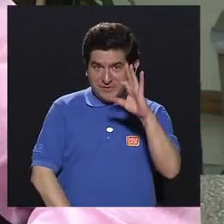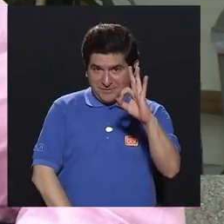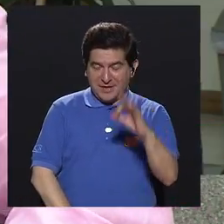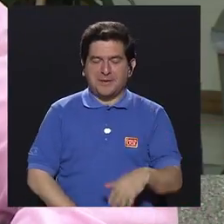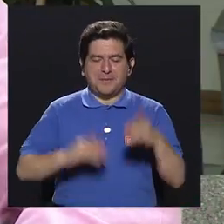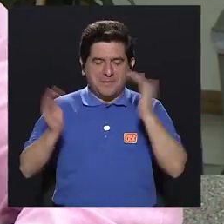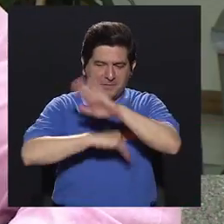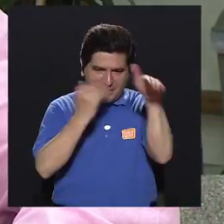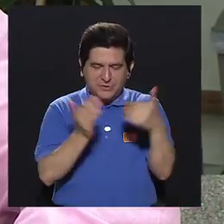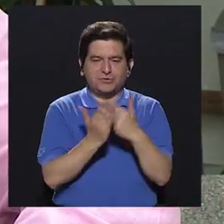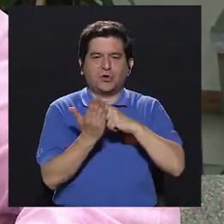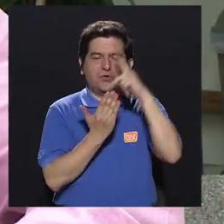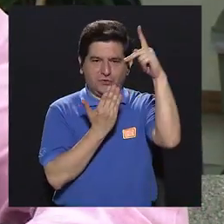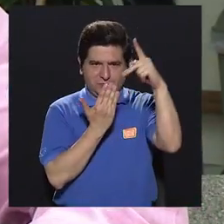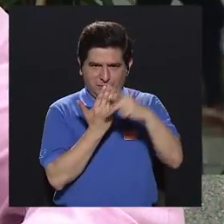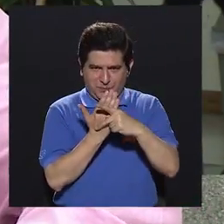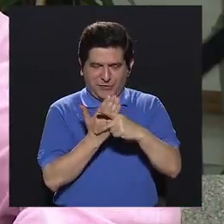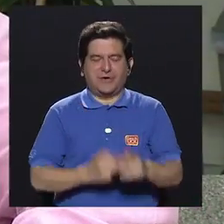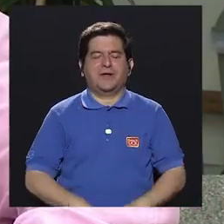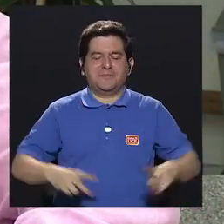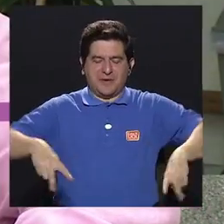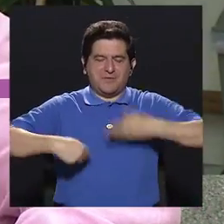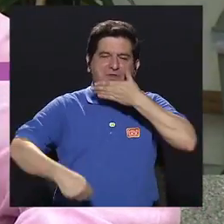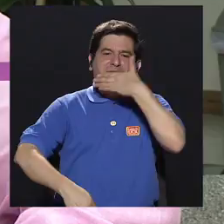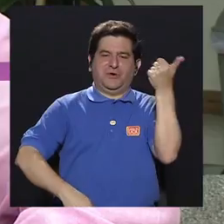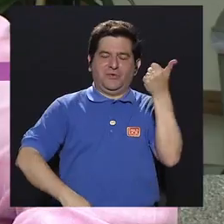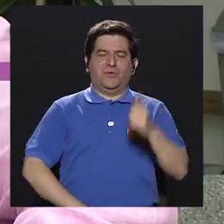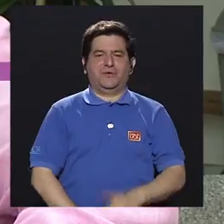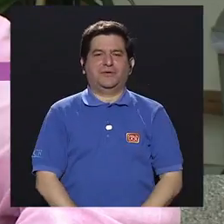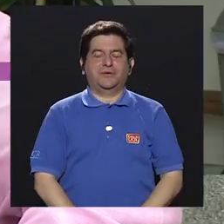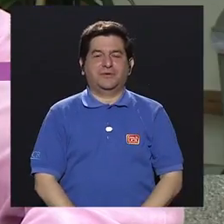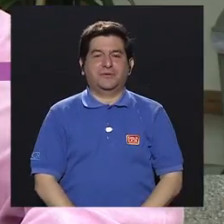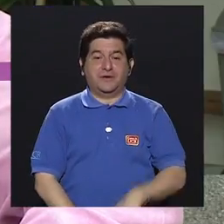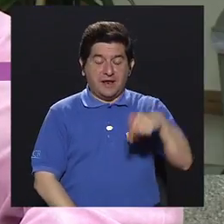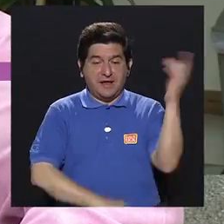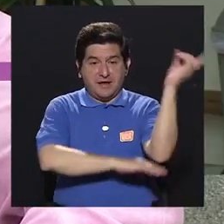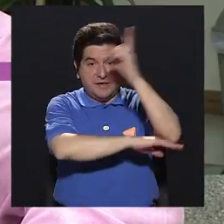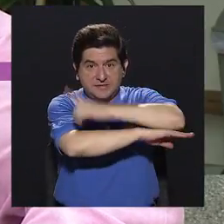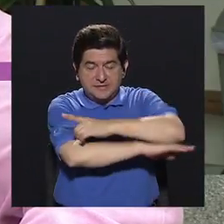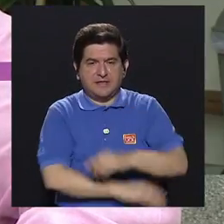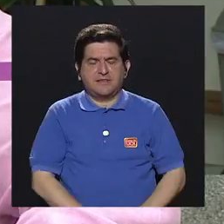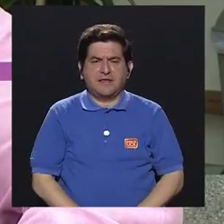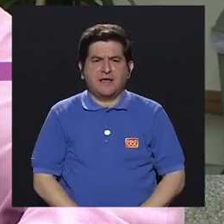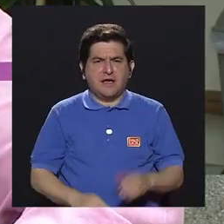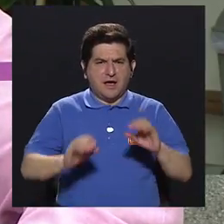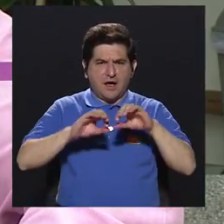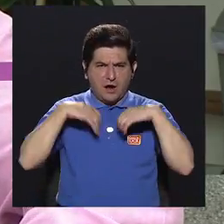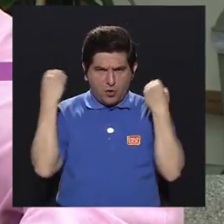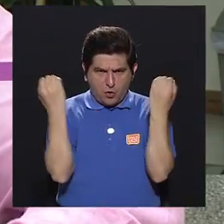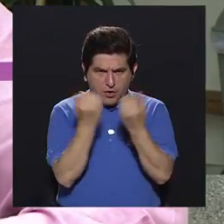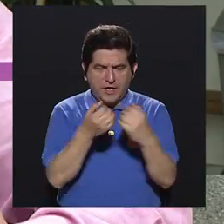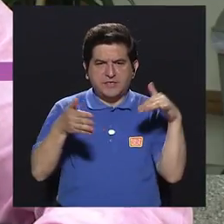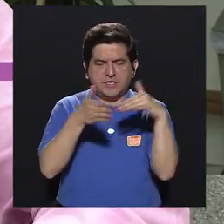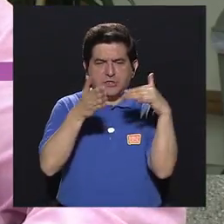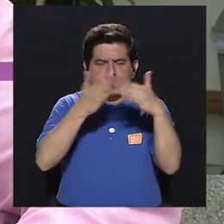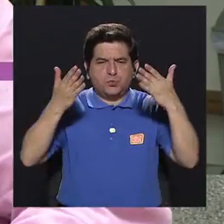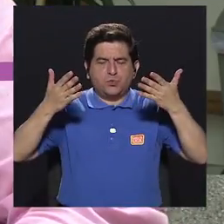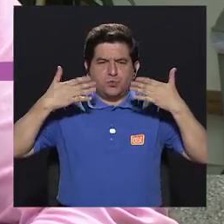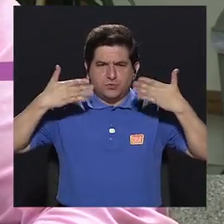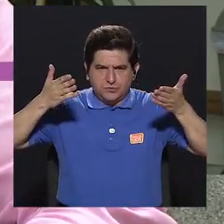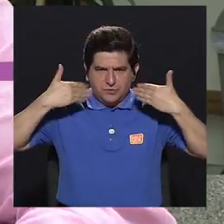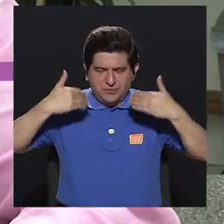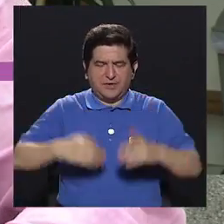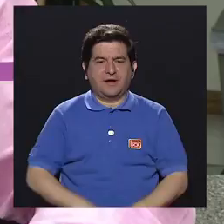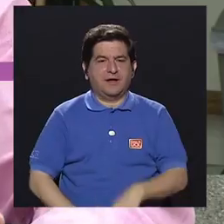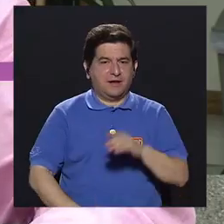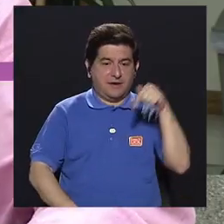Hola, ¿qué tal? Bienvenidas y bienvenidas una vez más a su telerevista Vivir Mejor. El día de hoy nos encontramos desde la Organización para Estudios